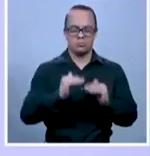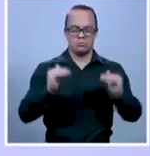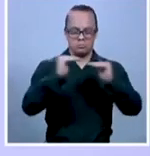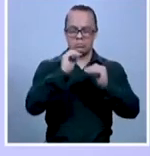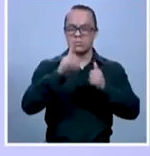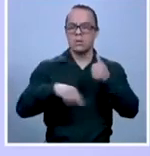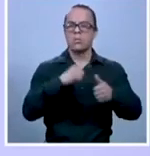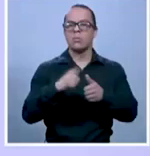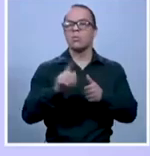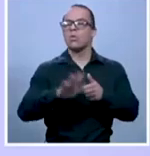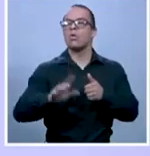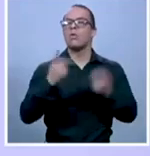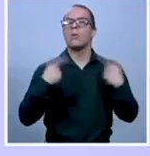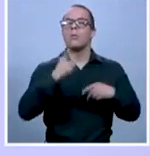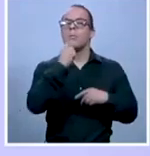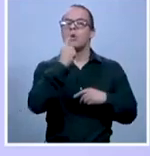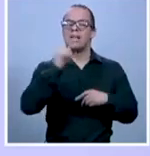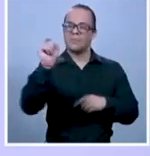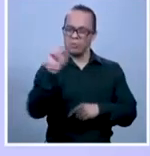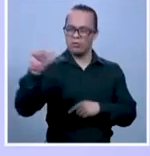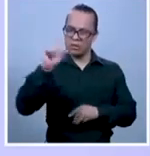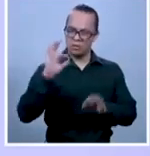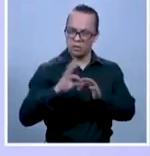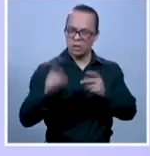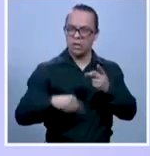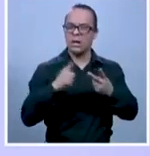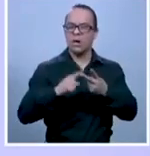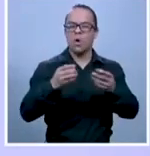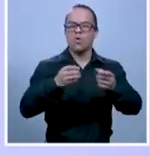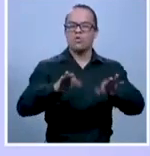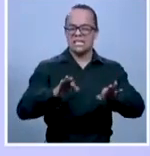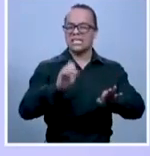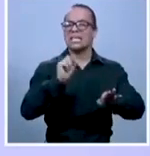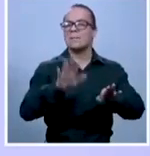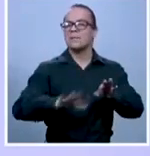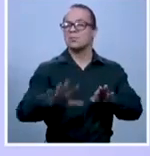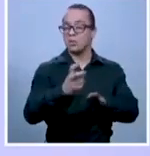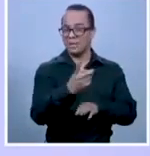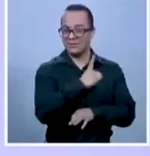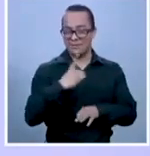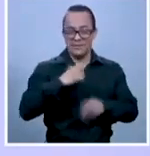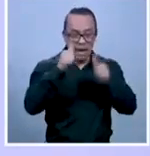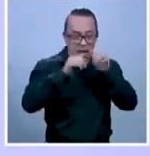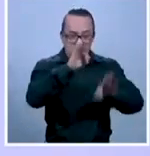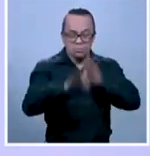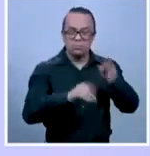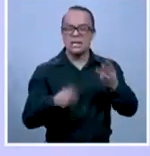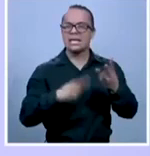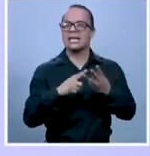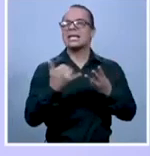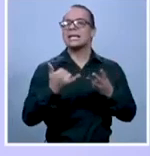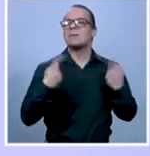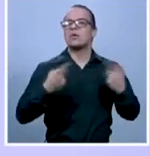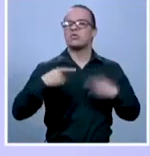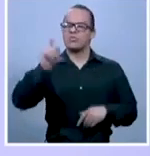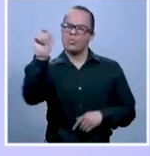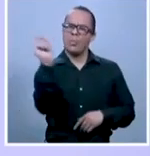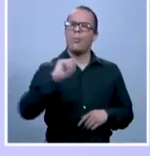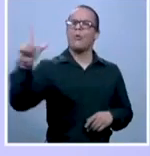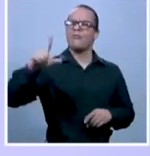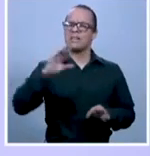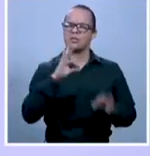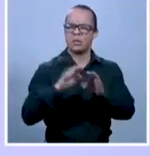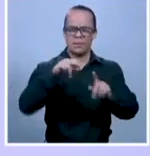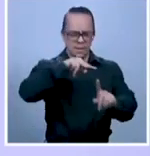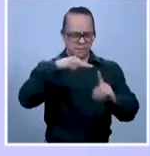calidad y profesional de los policías, ministerios públicos, que también es un tema que tenemos que atender, y peritos, con una visión de perspectiva de